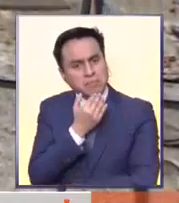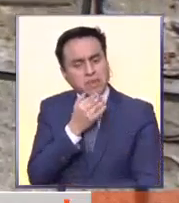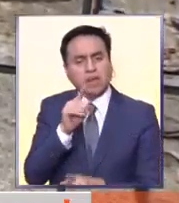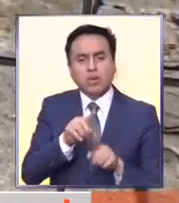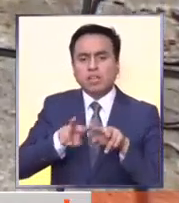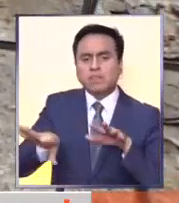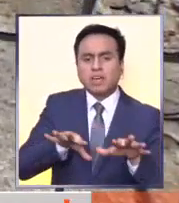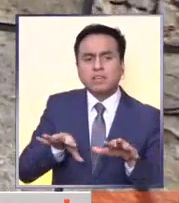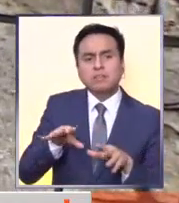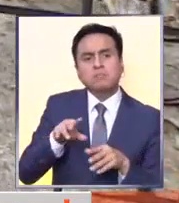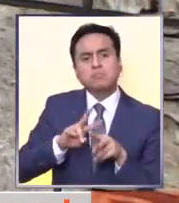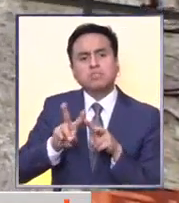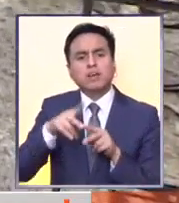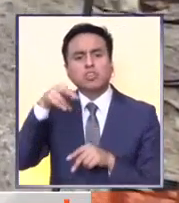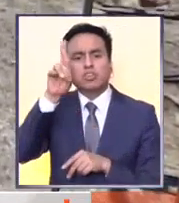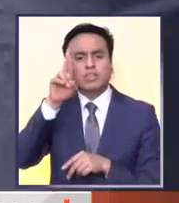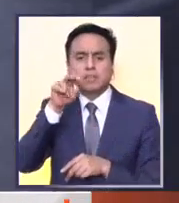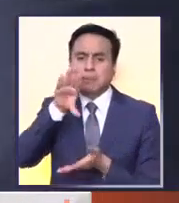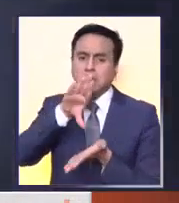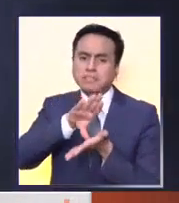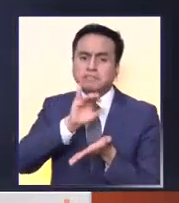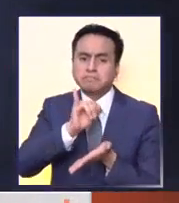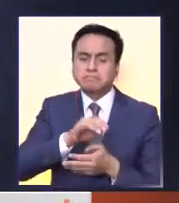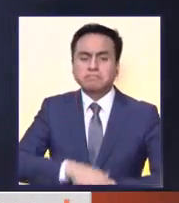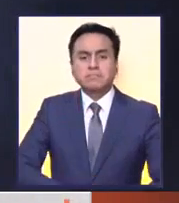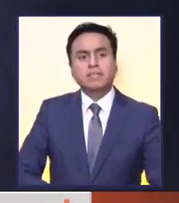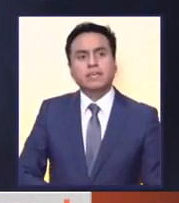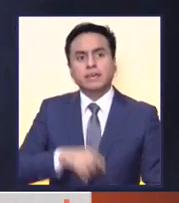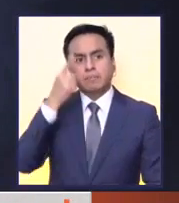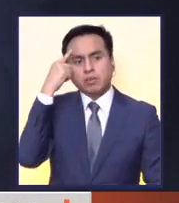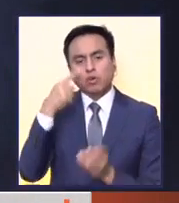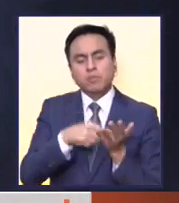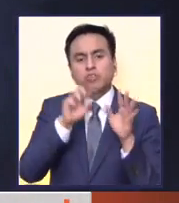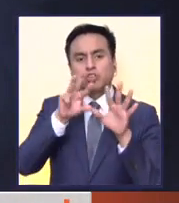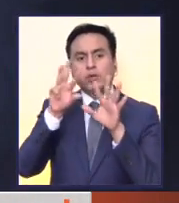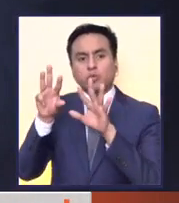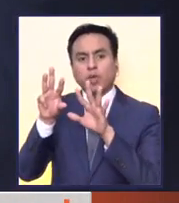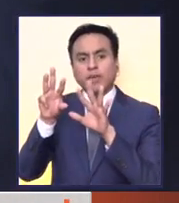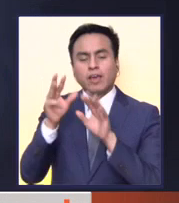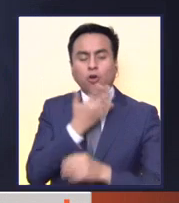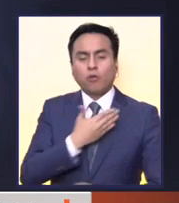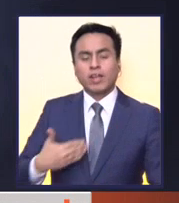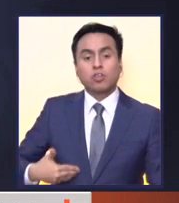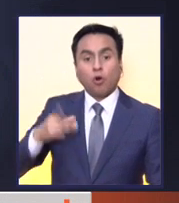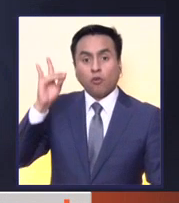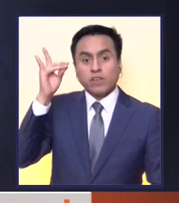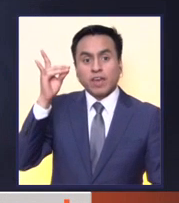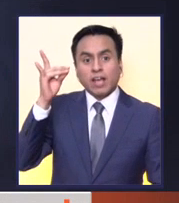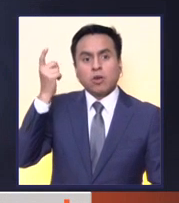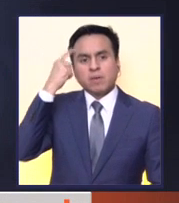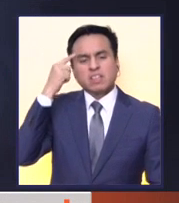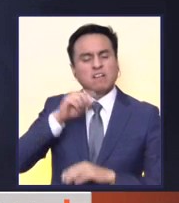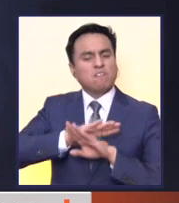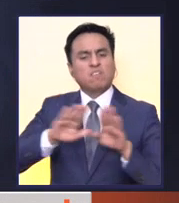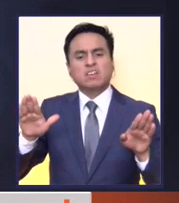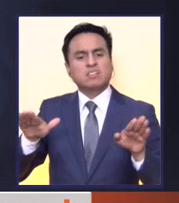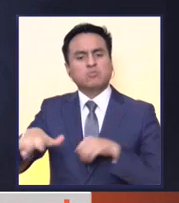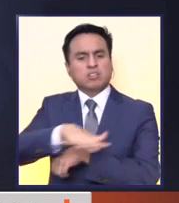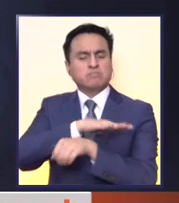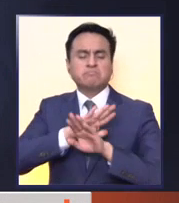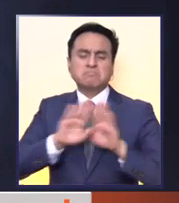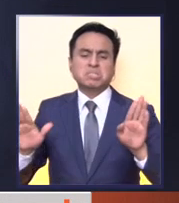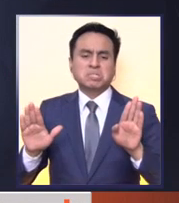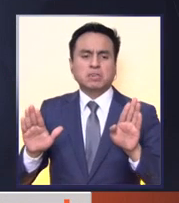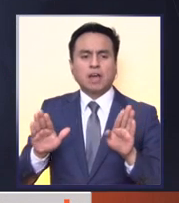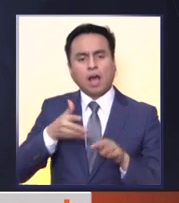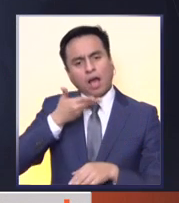actividades productivas del norte del país. Pero en 1999 el gobierno boliviano decidió poner fin a esta situación y comenzó